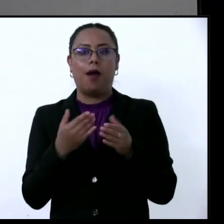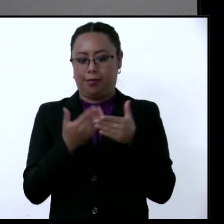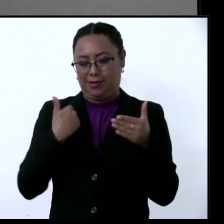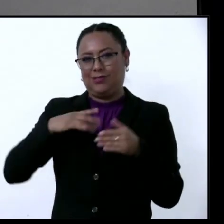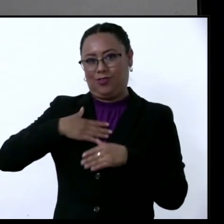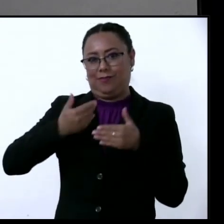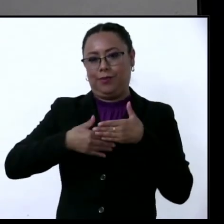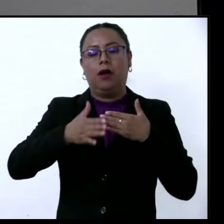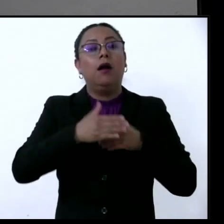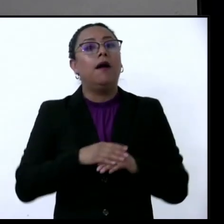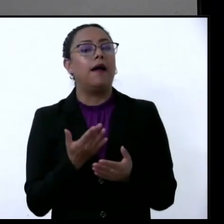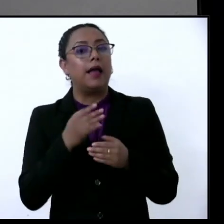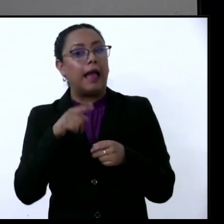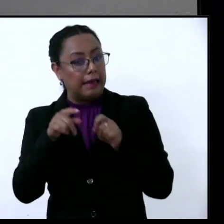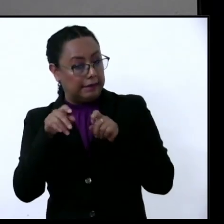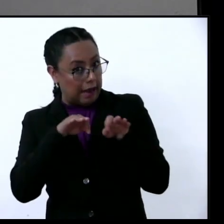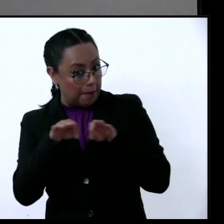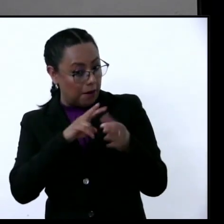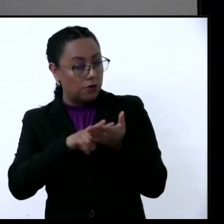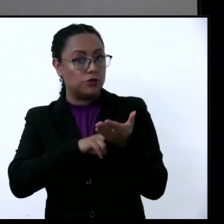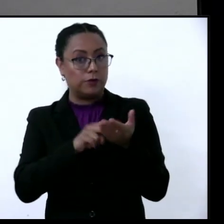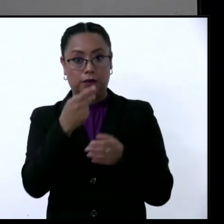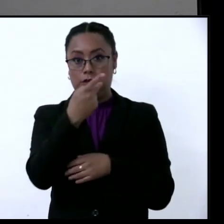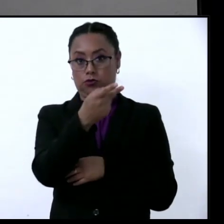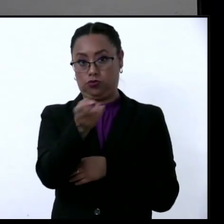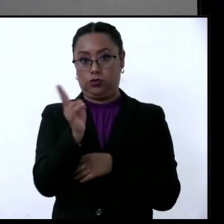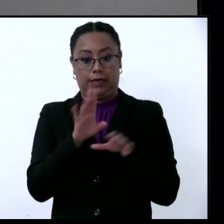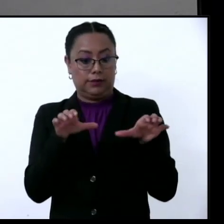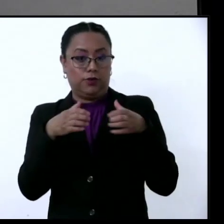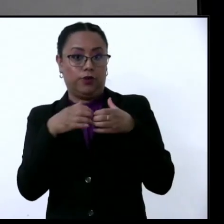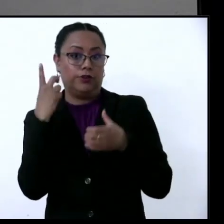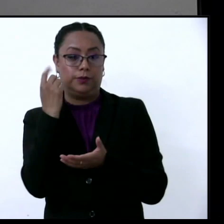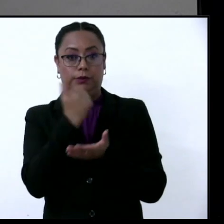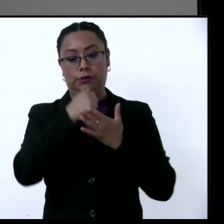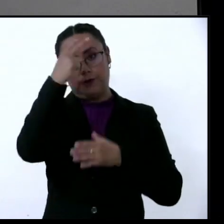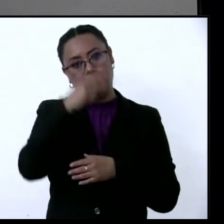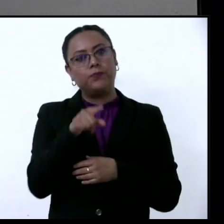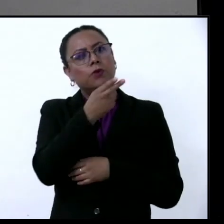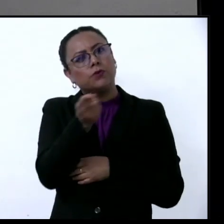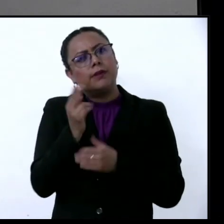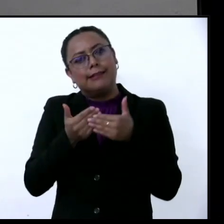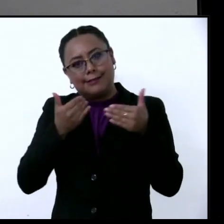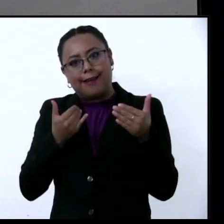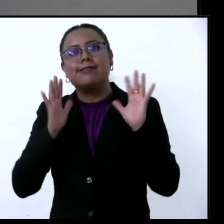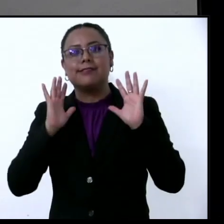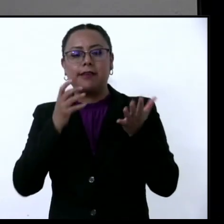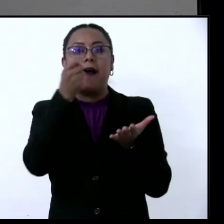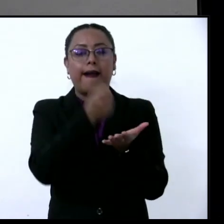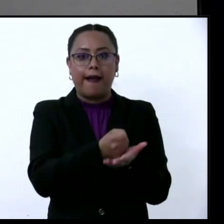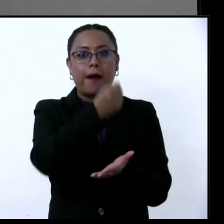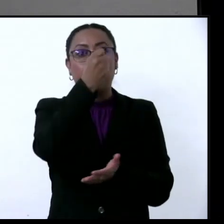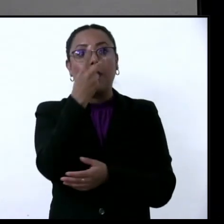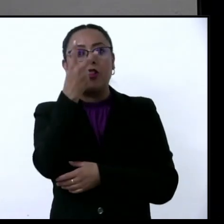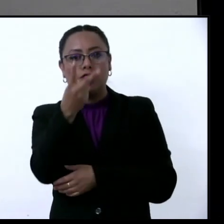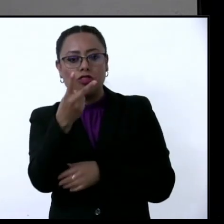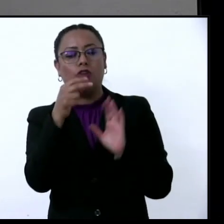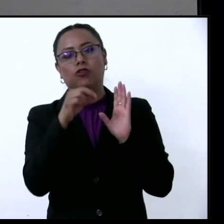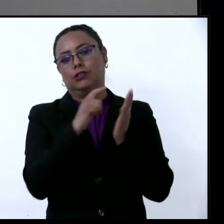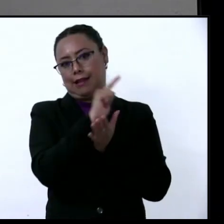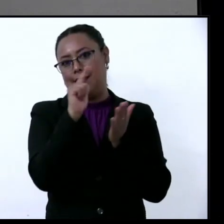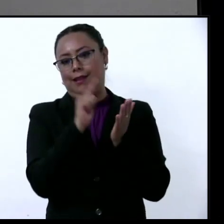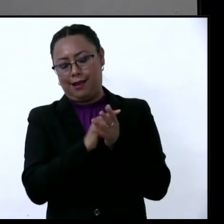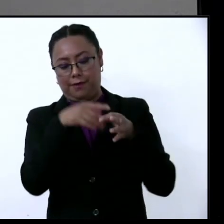en empleos verdes ustedes también como Congreso de la Ciudad de México tuvieron a bien aprobar 2 ordenamientos